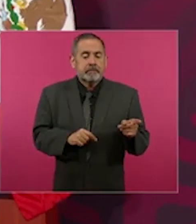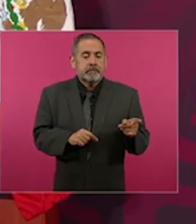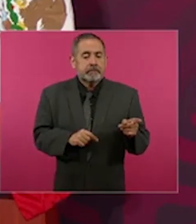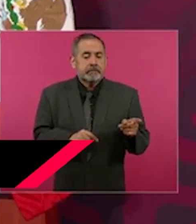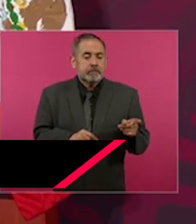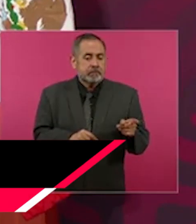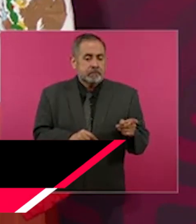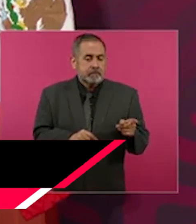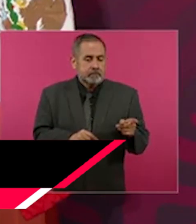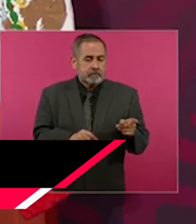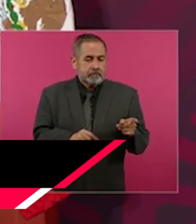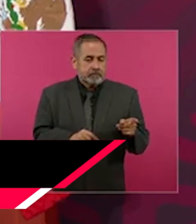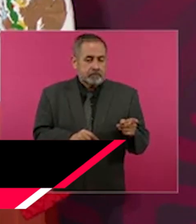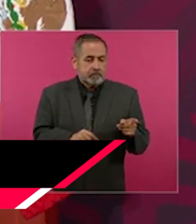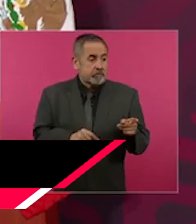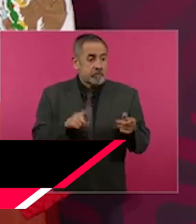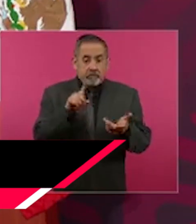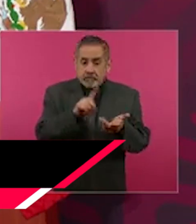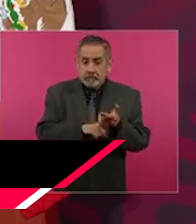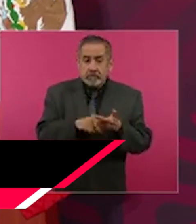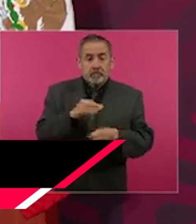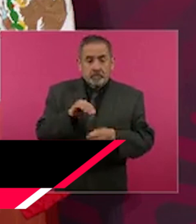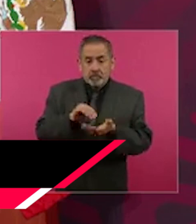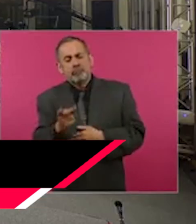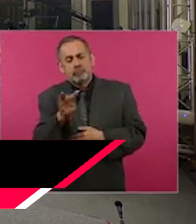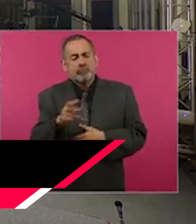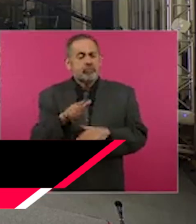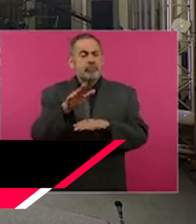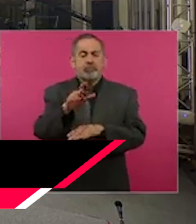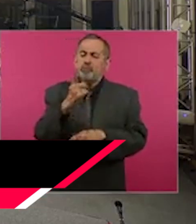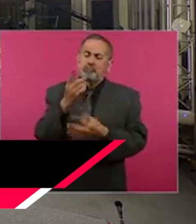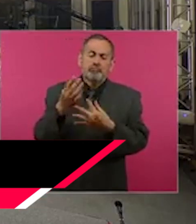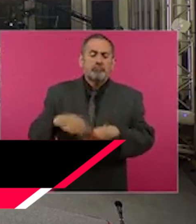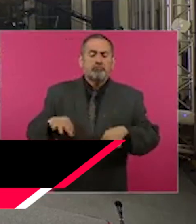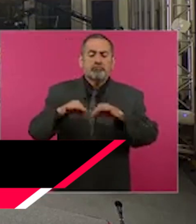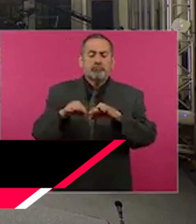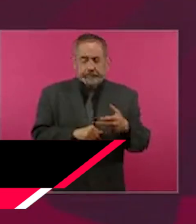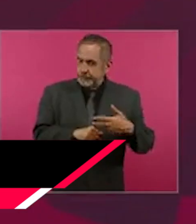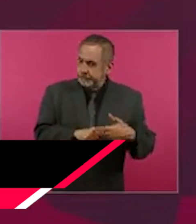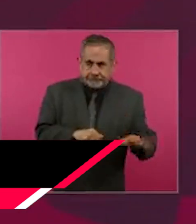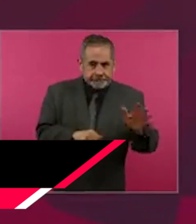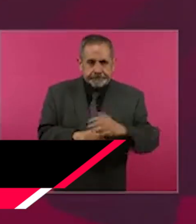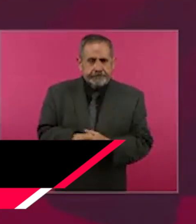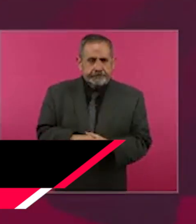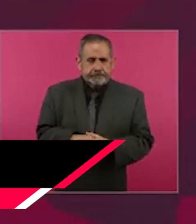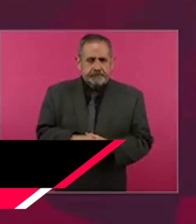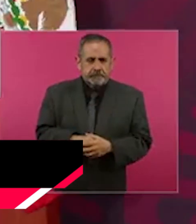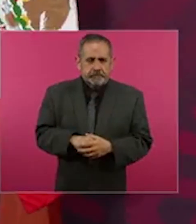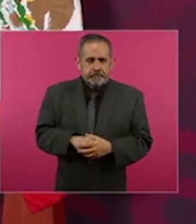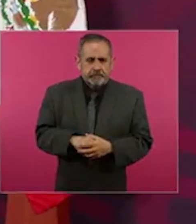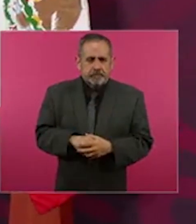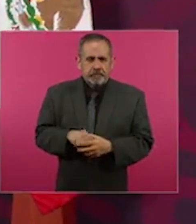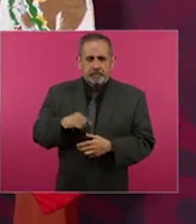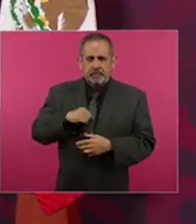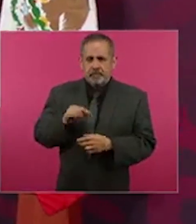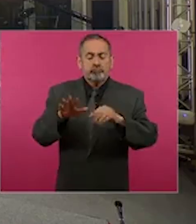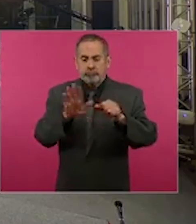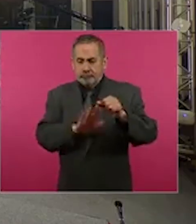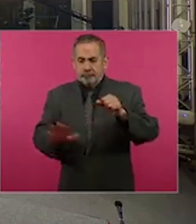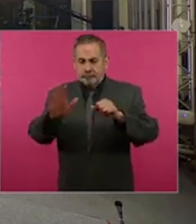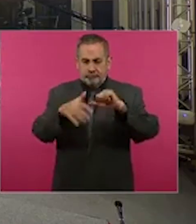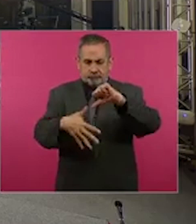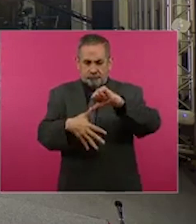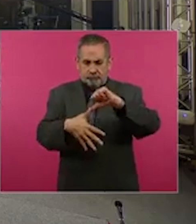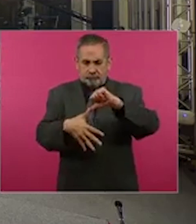tiene procesos judiciales abiertos, pendientes. Y nada más estoy esperando otro nombramiento de esos